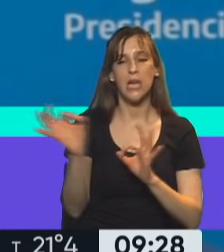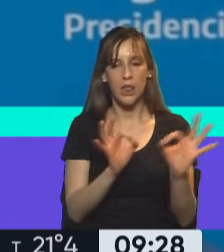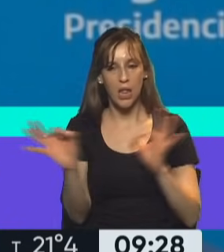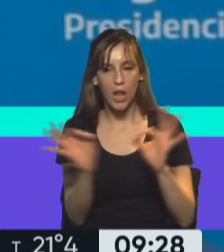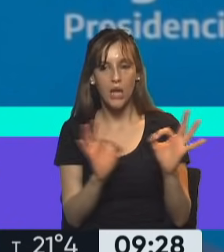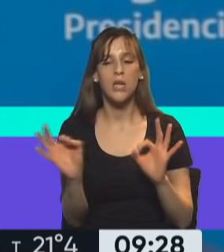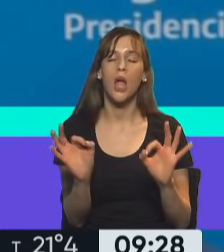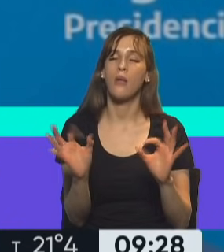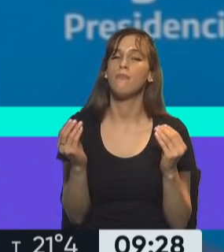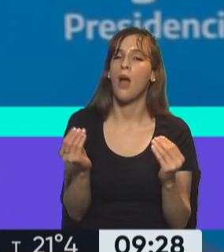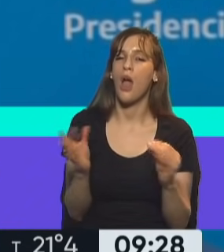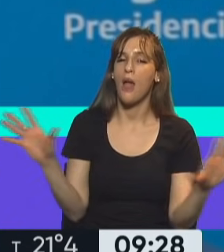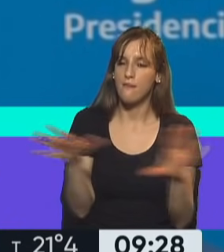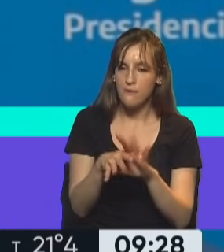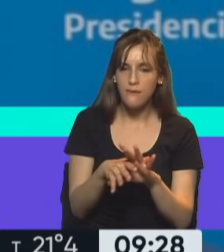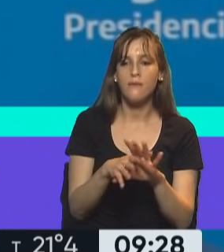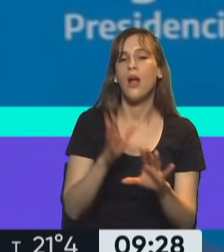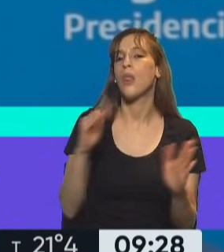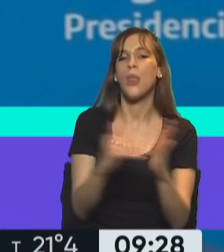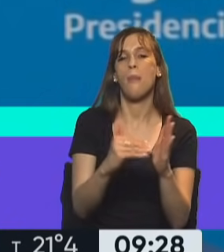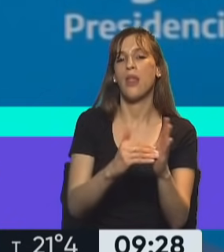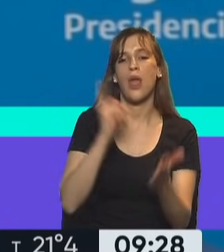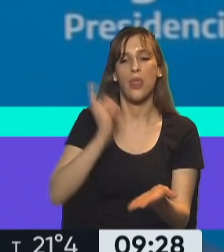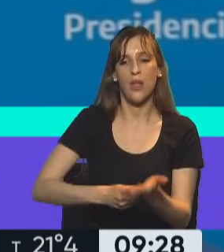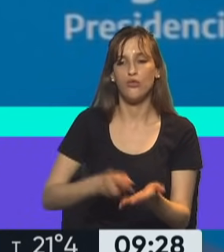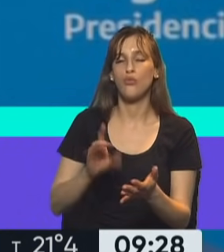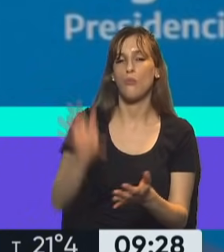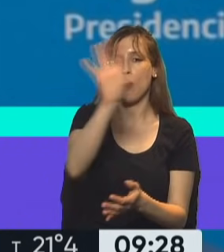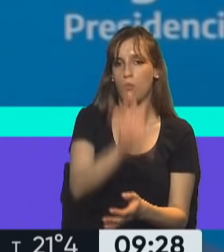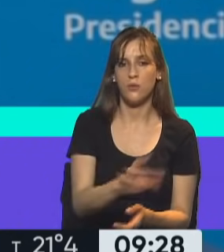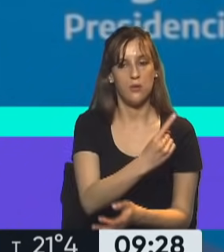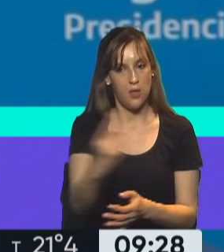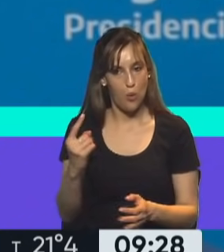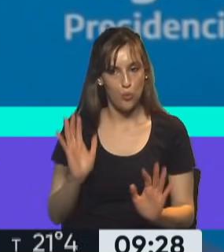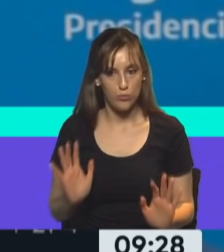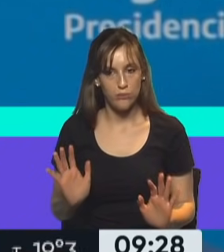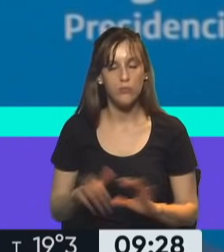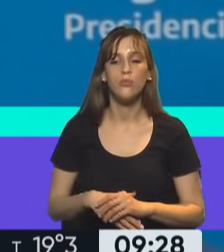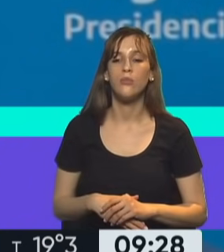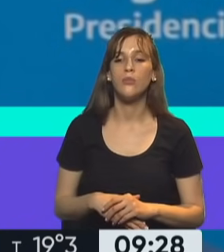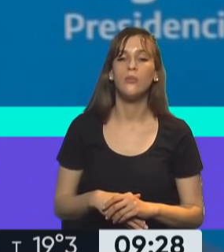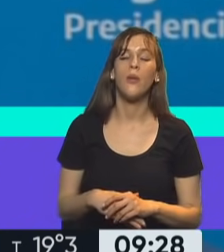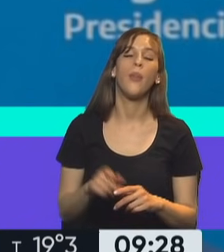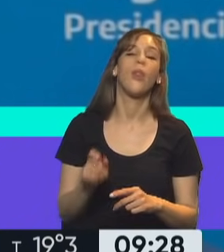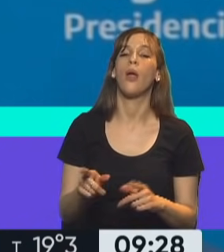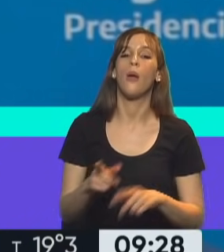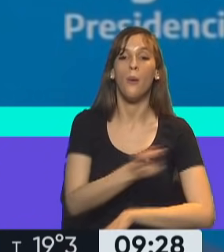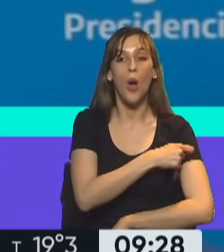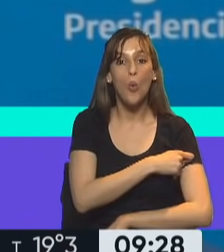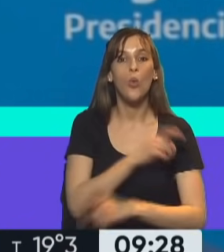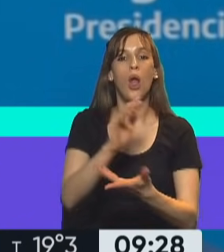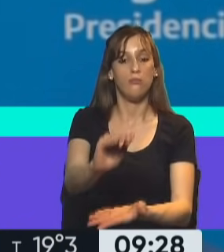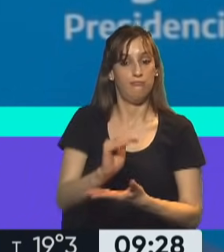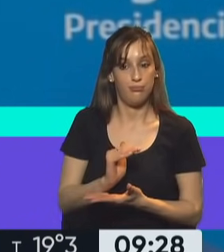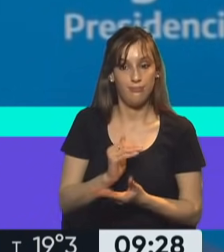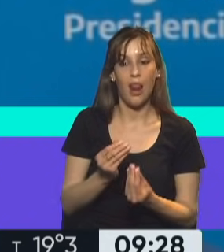y específicamente en función de la decisión de cada una de las jurisdicciones de recibir vacunas para poder ofrecerle a los